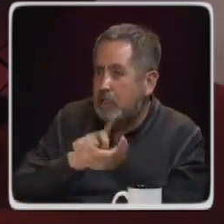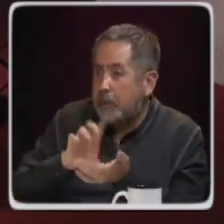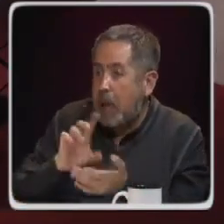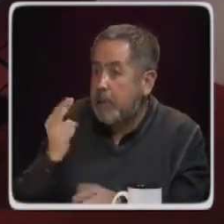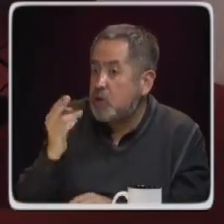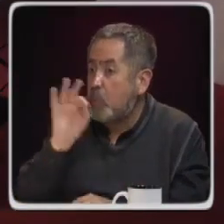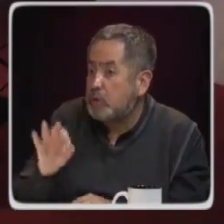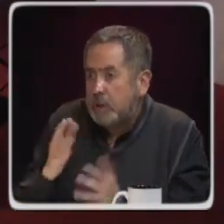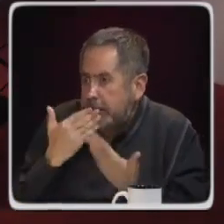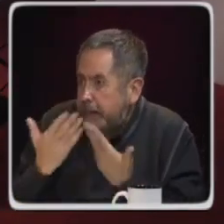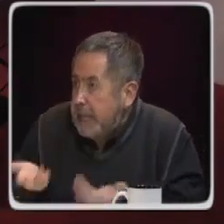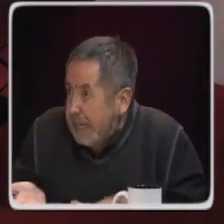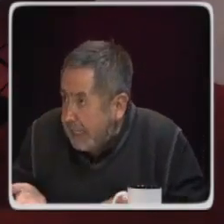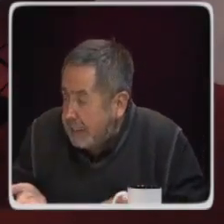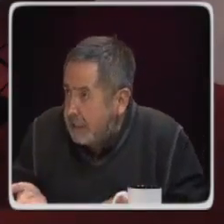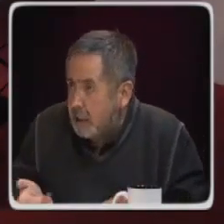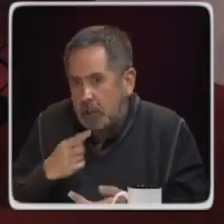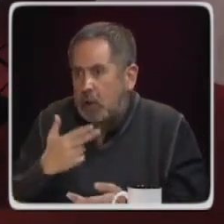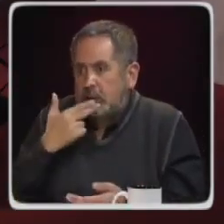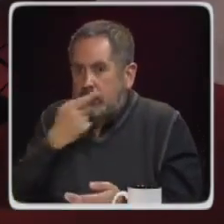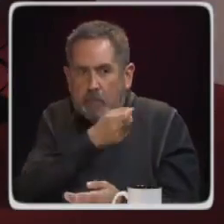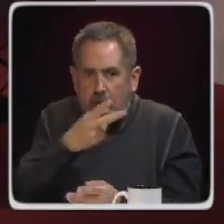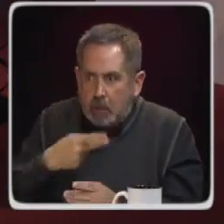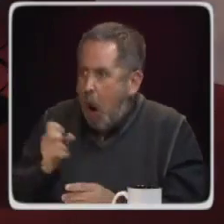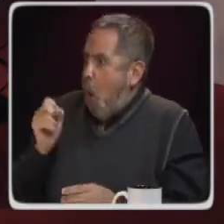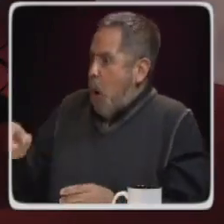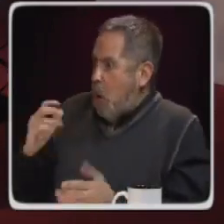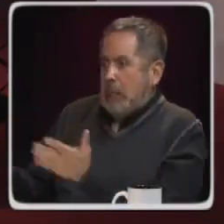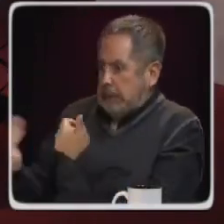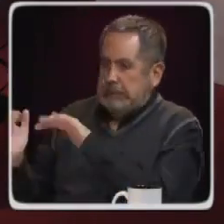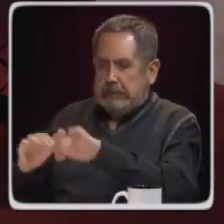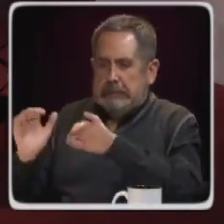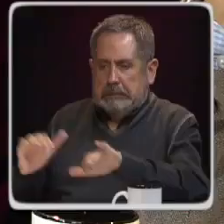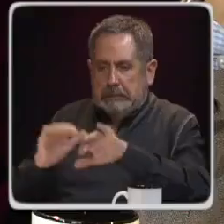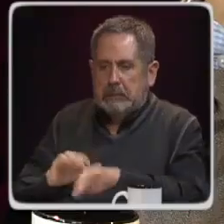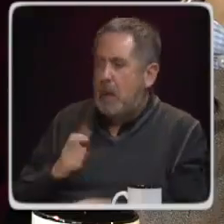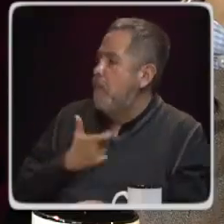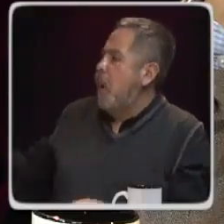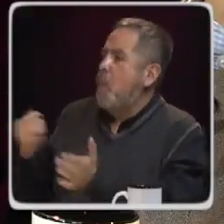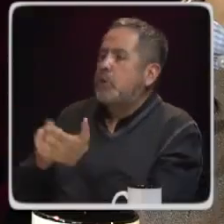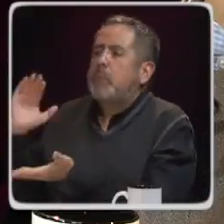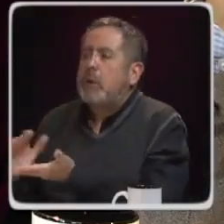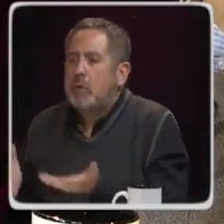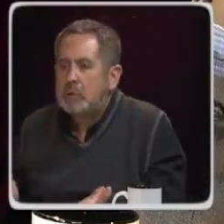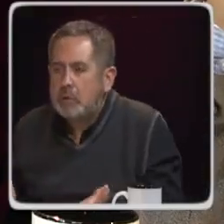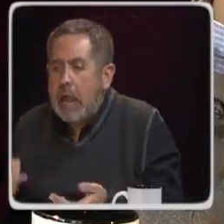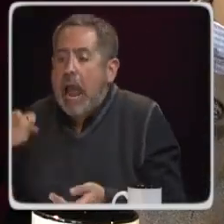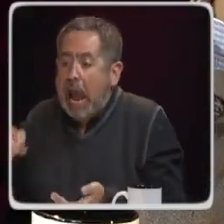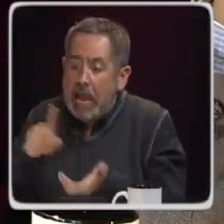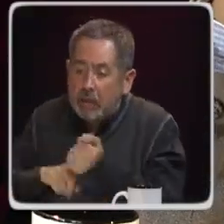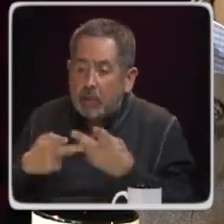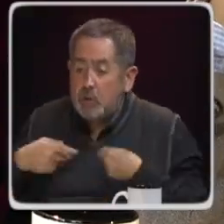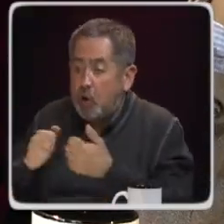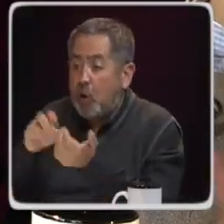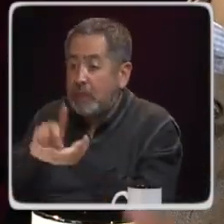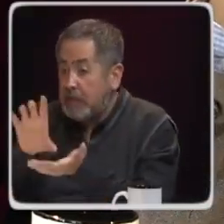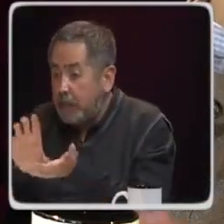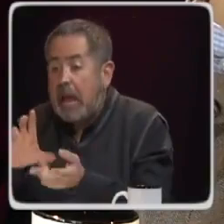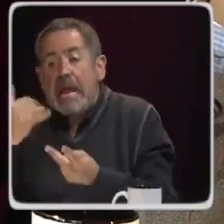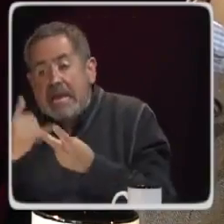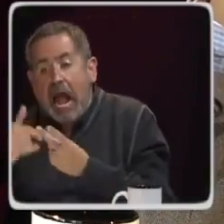tema, porque hemos hablado de la educación escolar, pero sabemos que la educación no solo es la